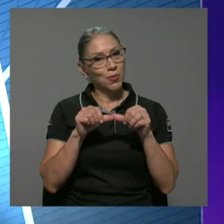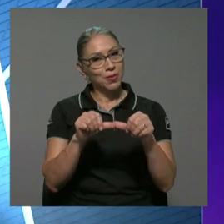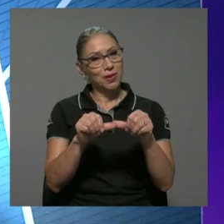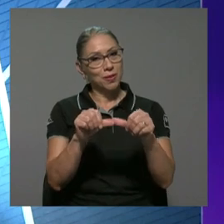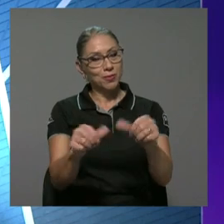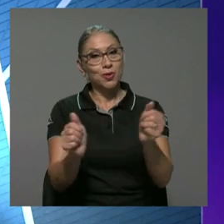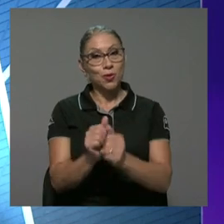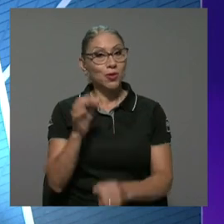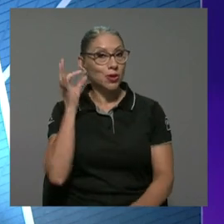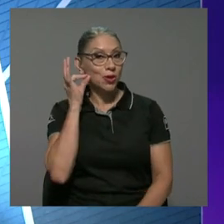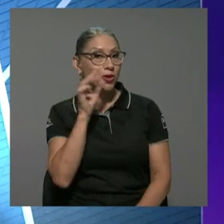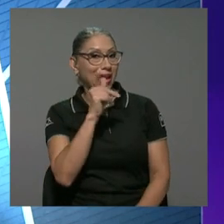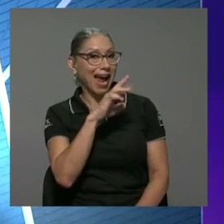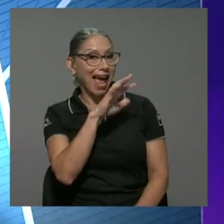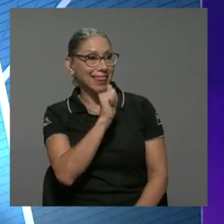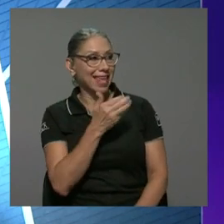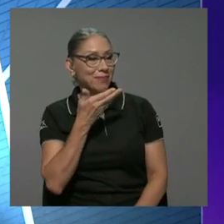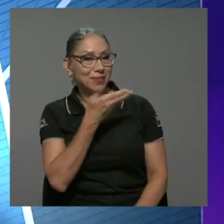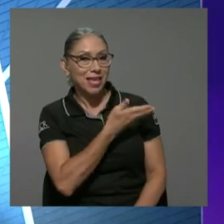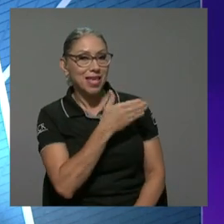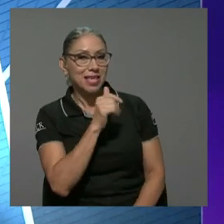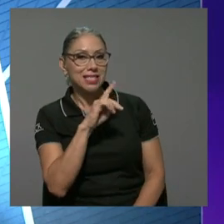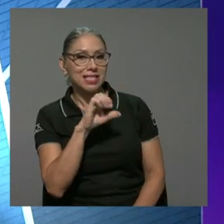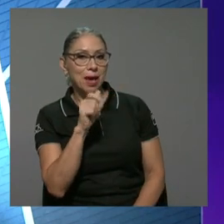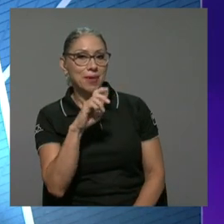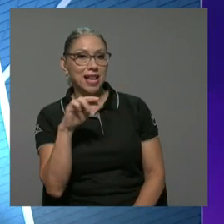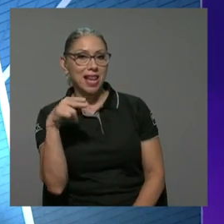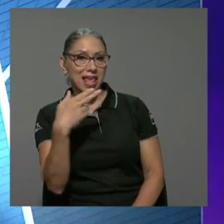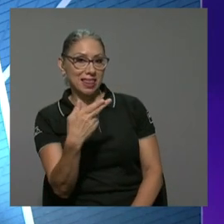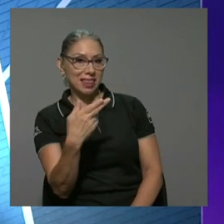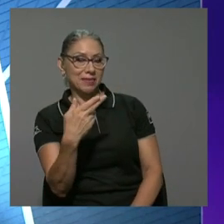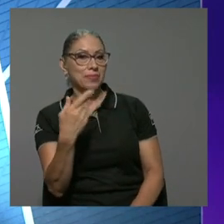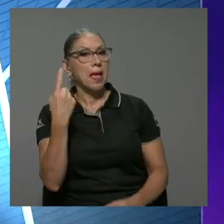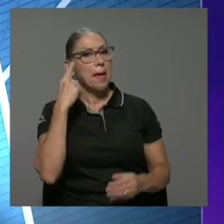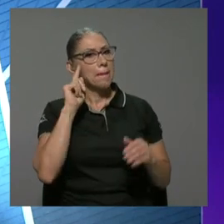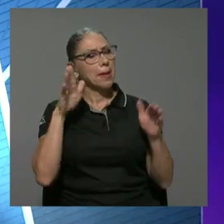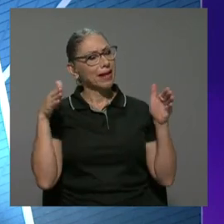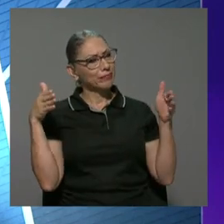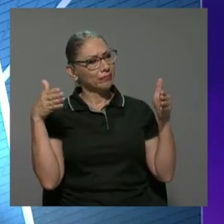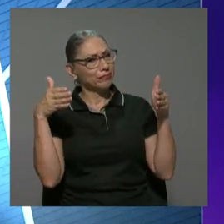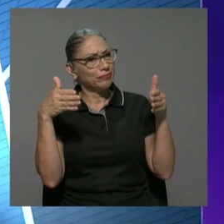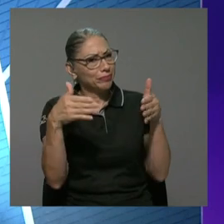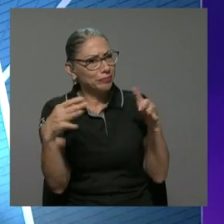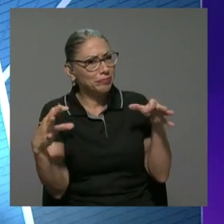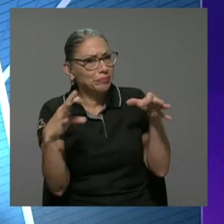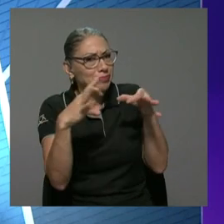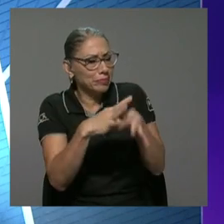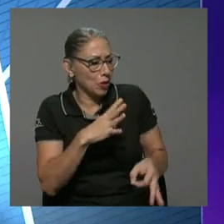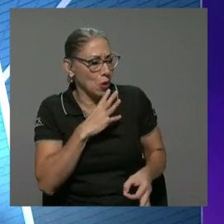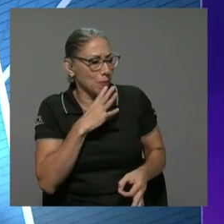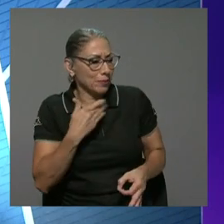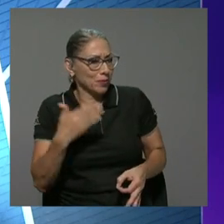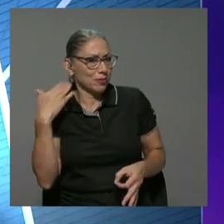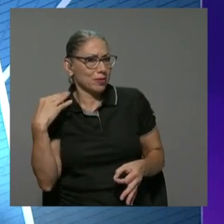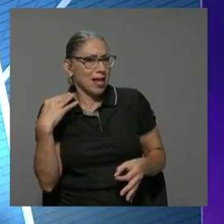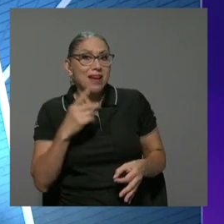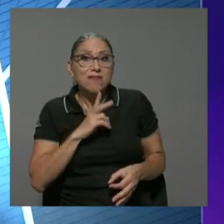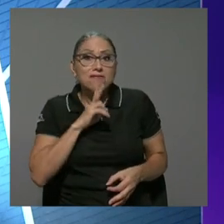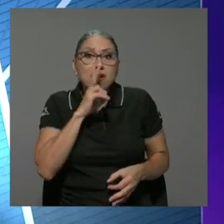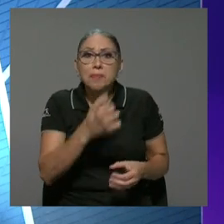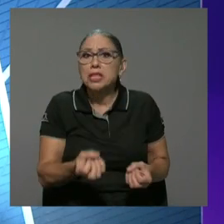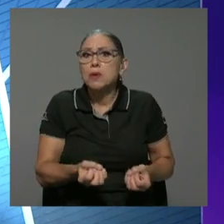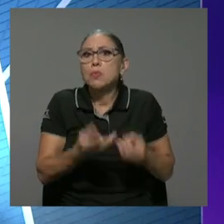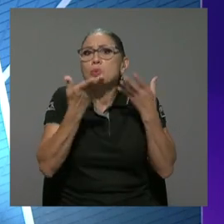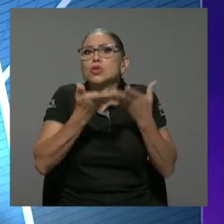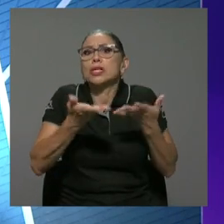Continuamos con doña Katia y doña Yamilet, tal vez para hacer como un encuadre de lo que veníamos conversando, que hay muchísimo más que decir, porque aquí podríamos